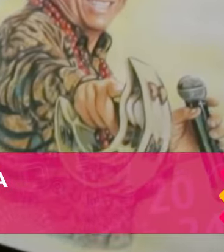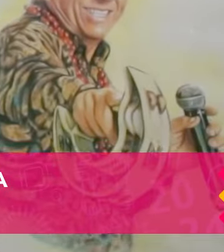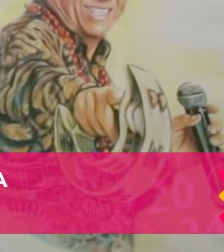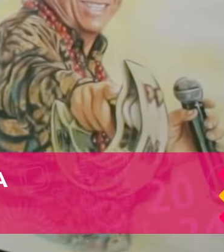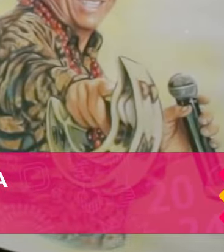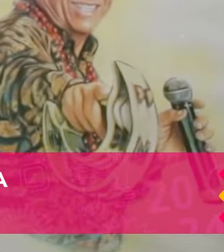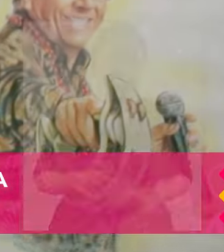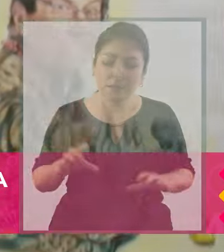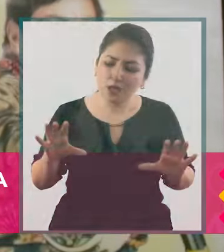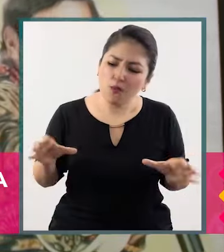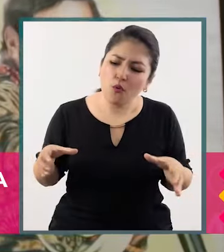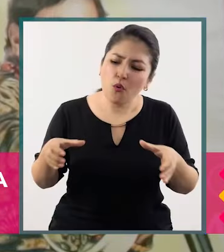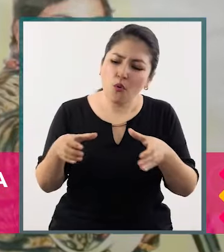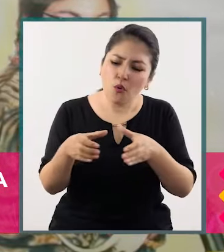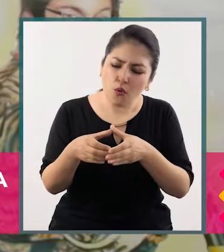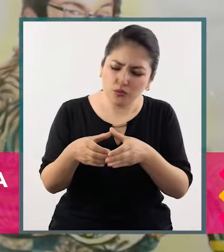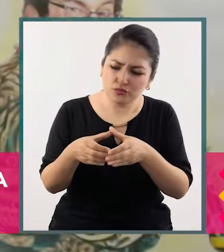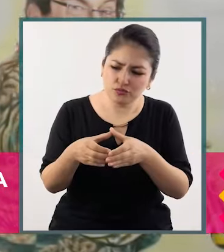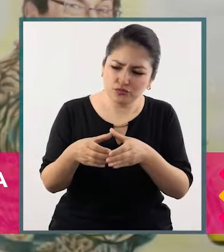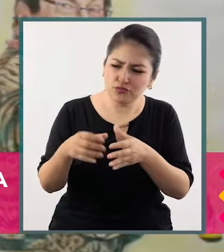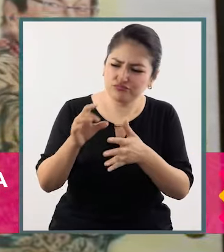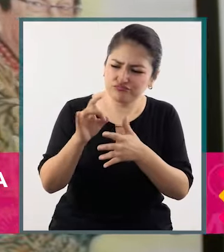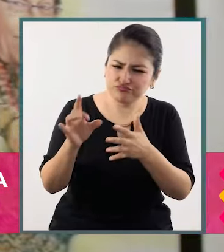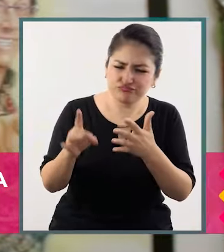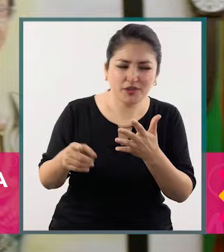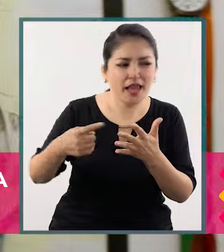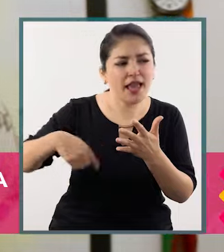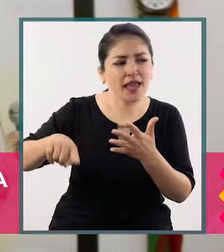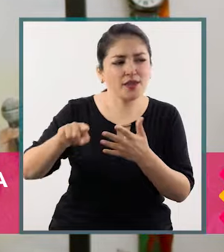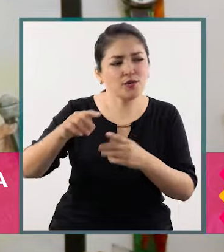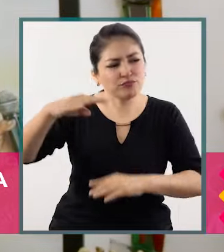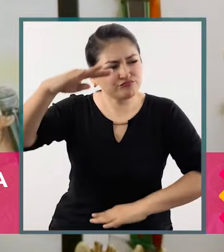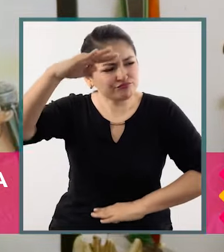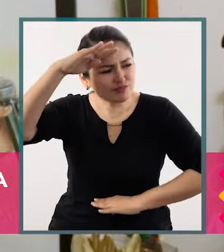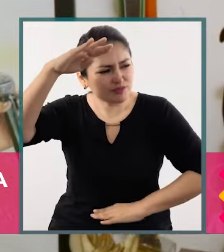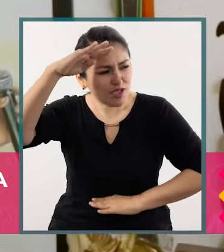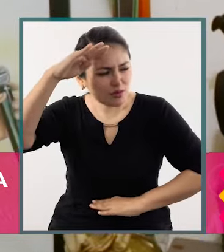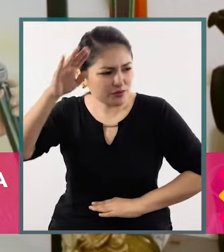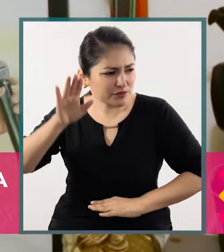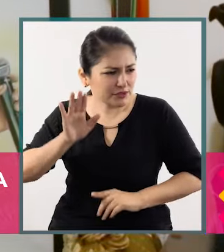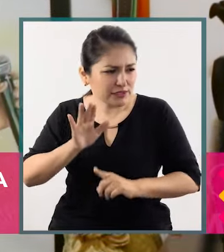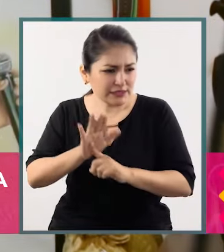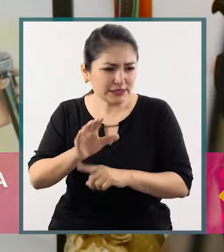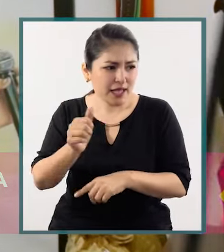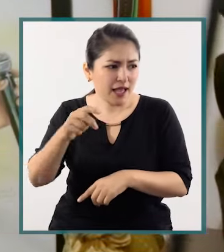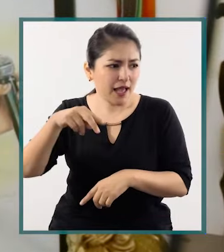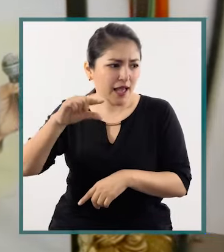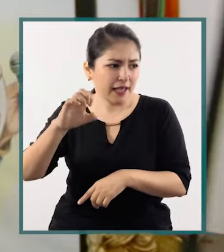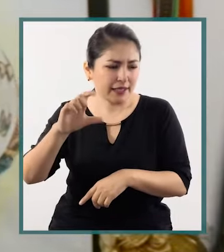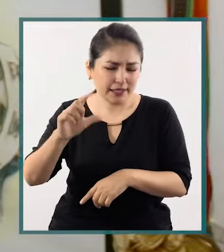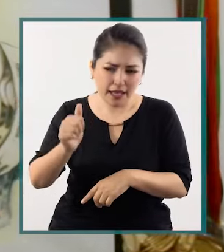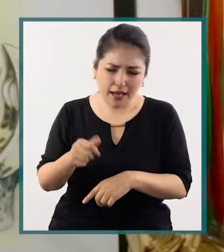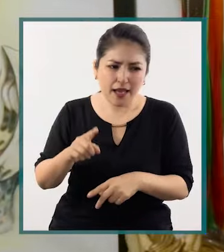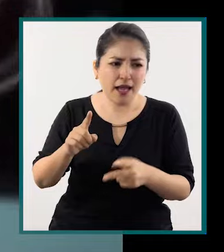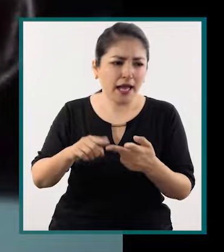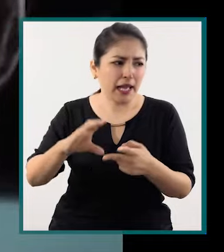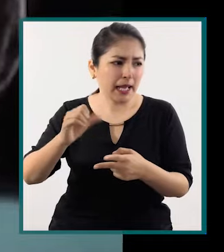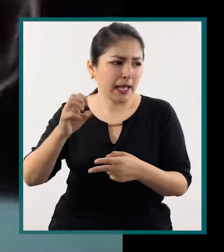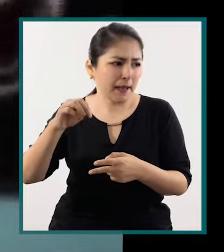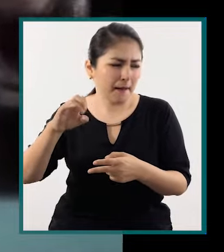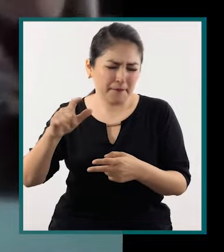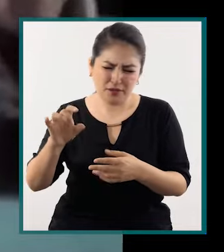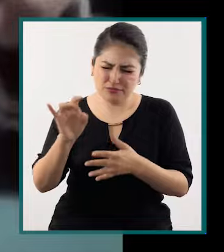Martínez, Graciela Alfano, ¿no? Que son los protagonistas principales de la película, Ángela Carrasco, Camilo